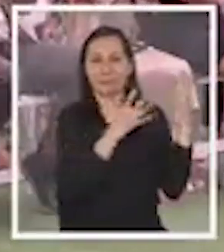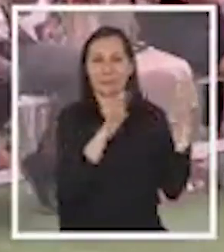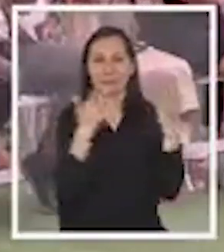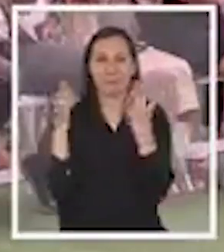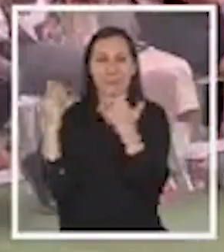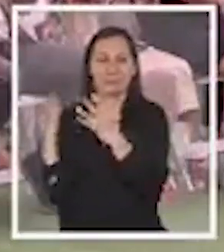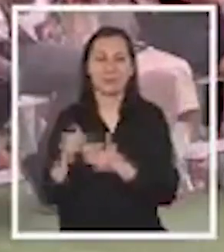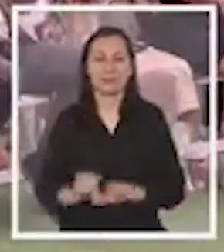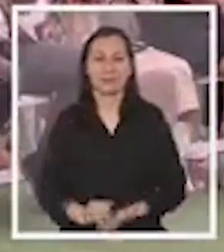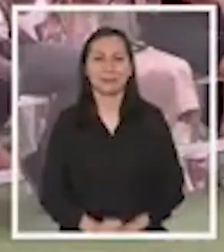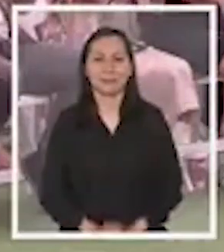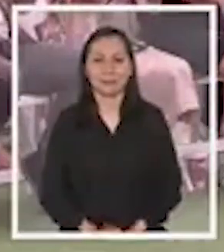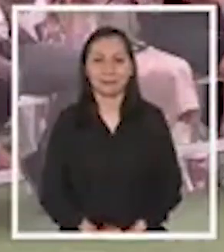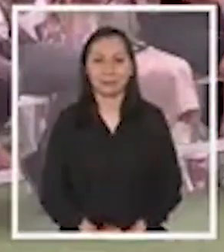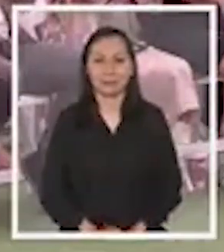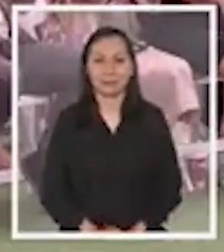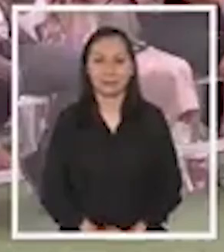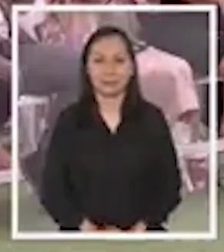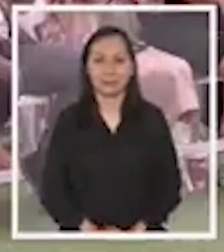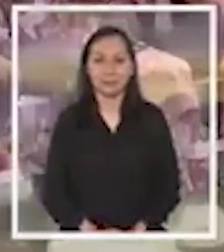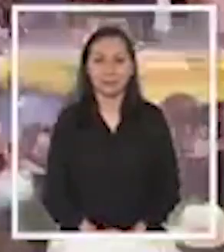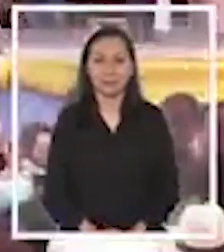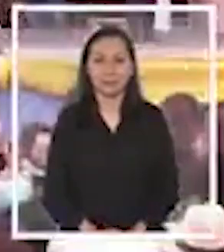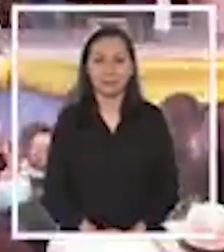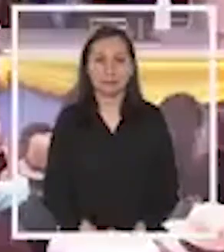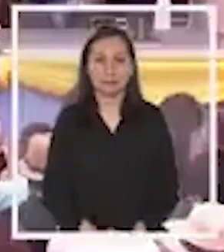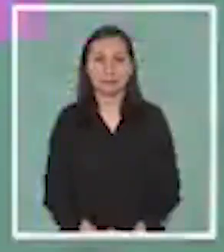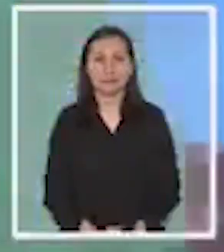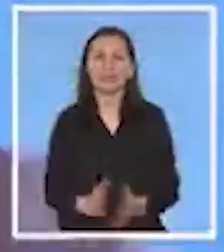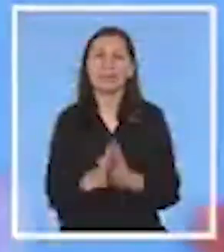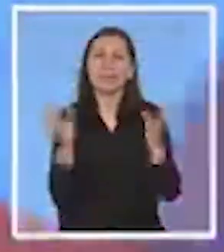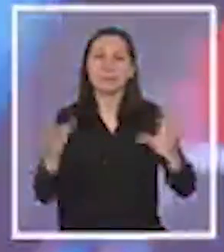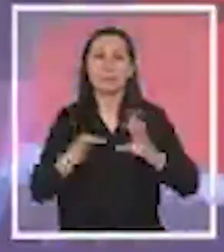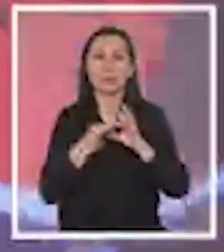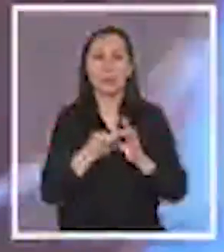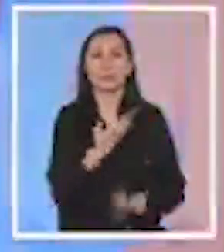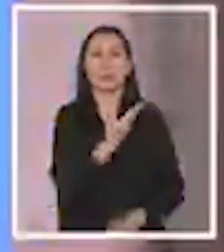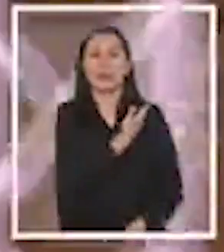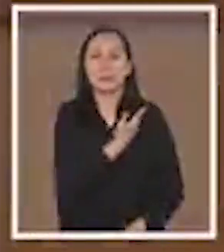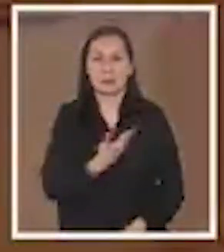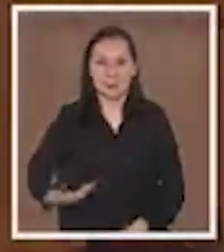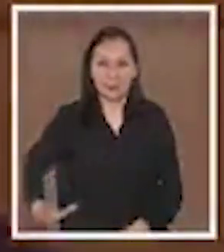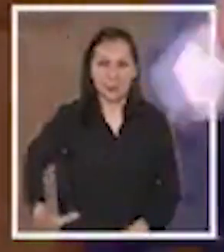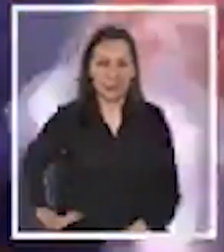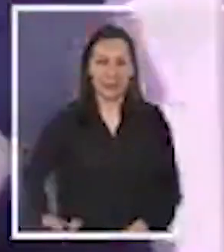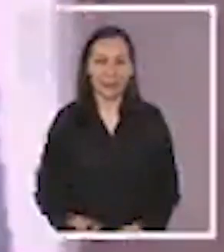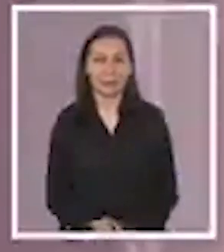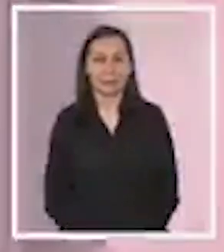Muchas gracias, presidente.